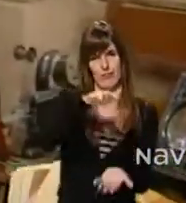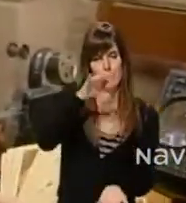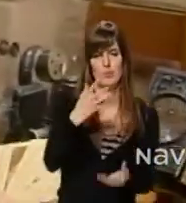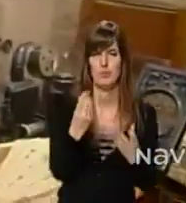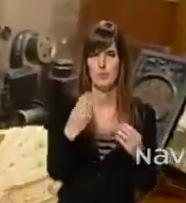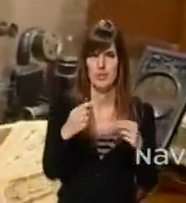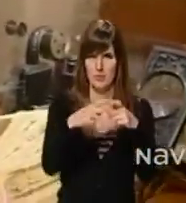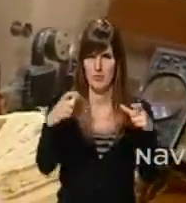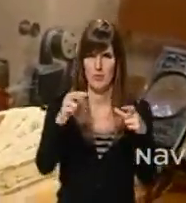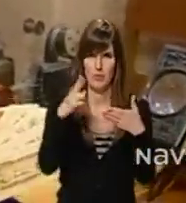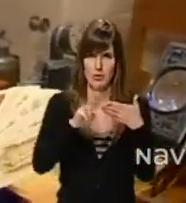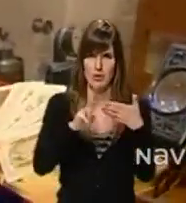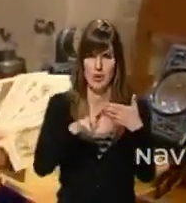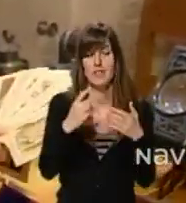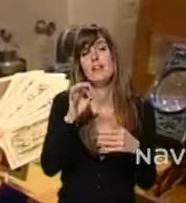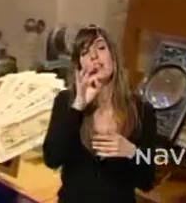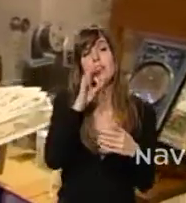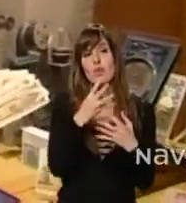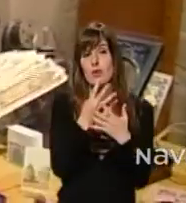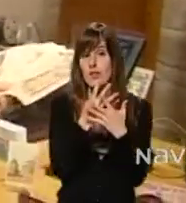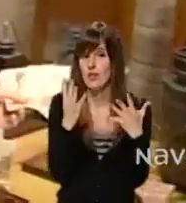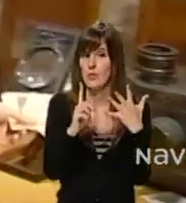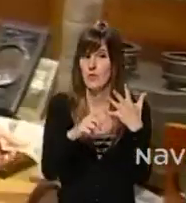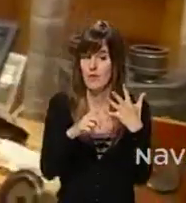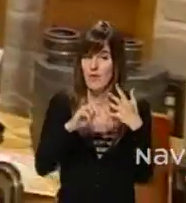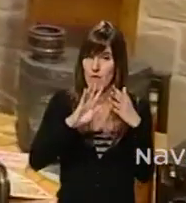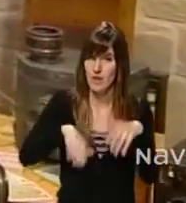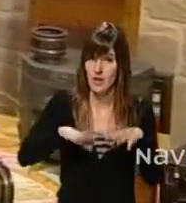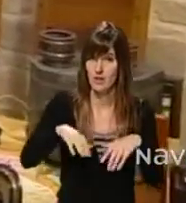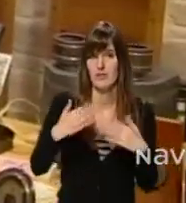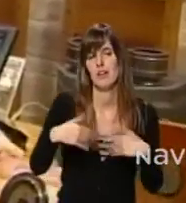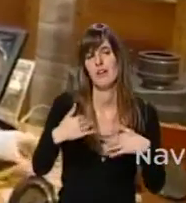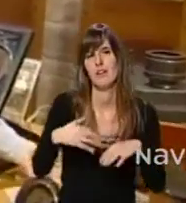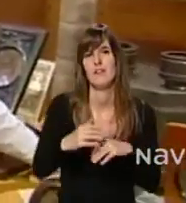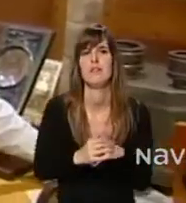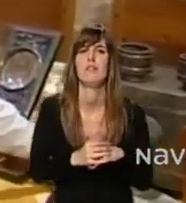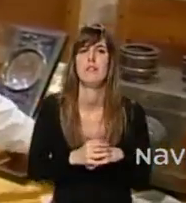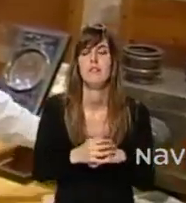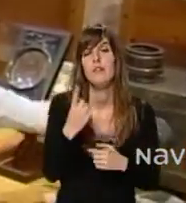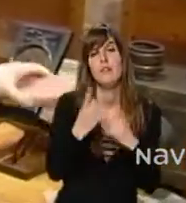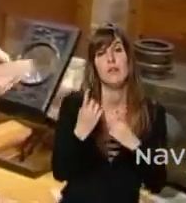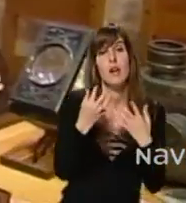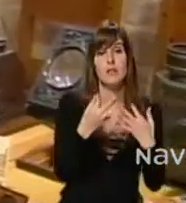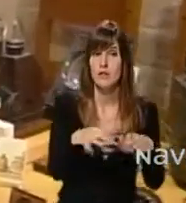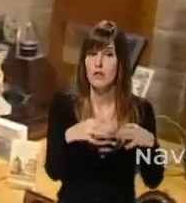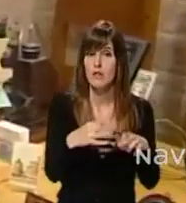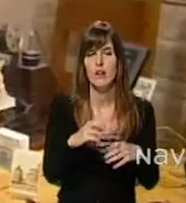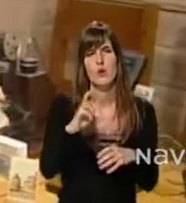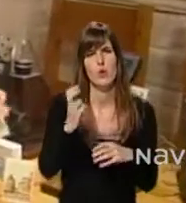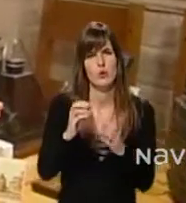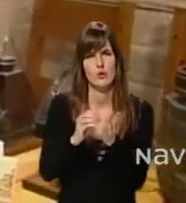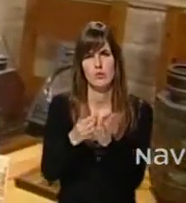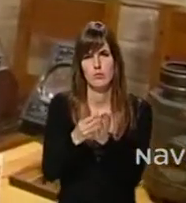esto desde finales del 19 ya existía. No solo simples, sino en bloques